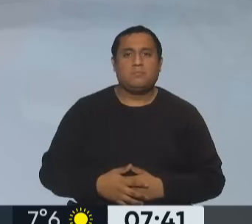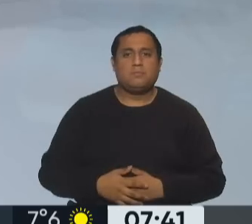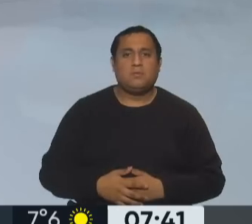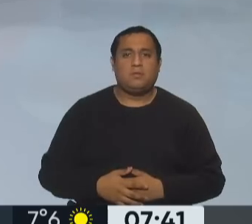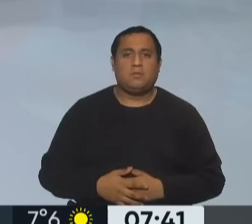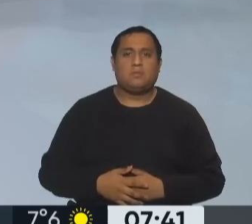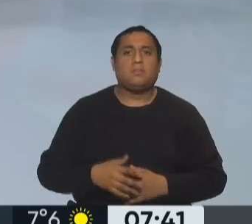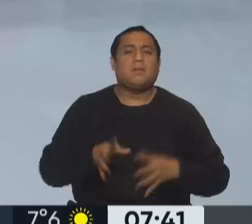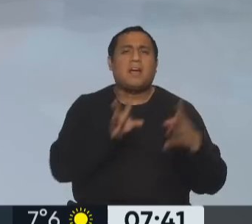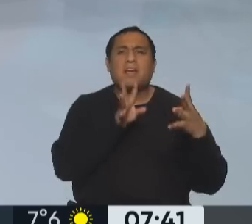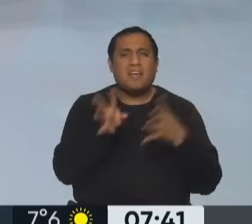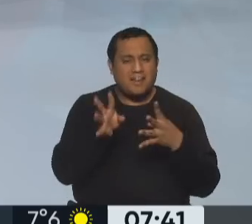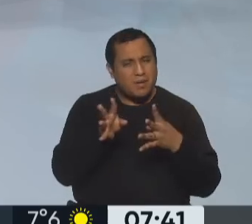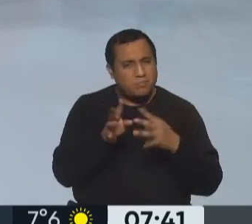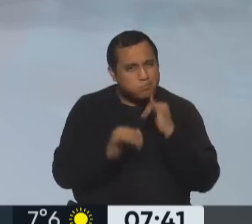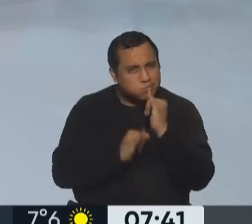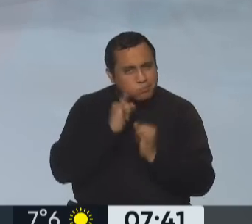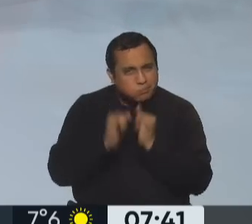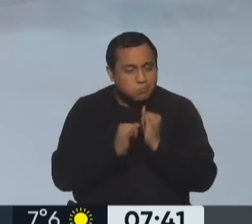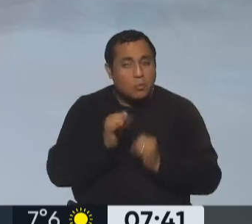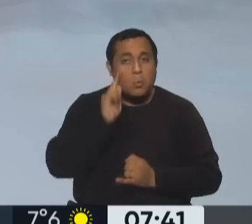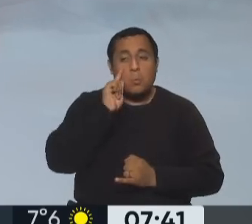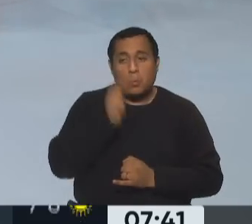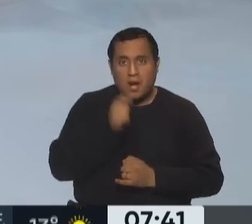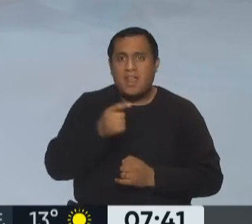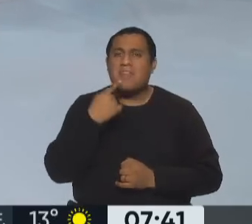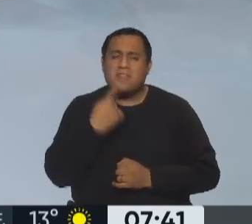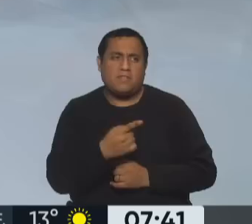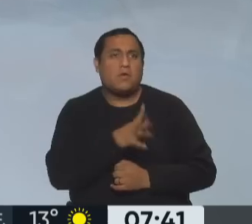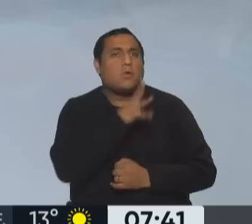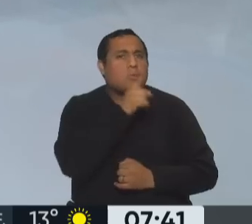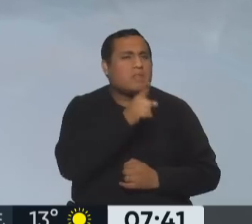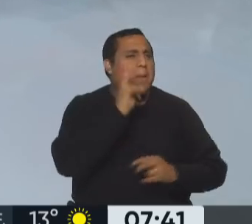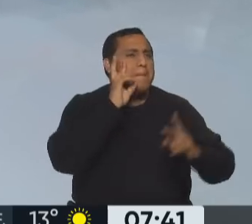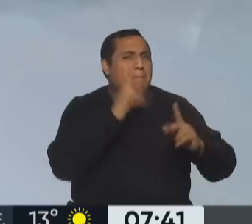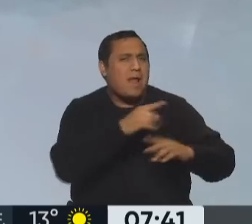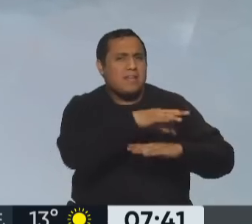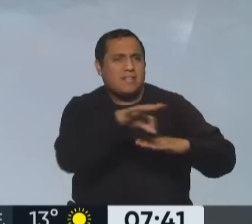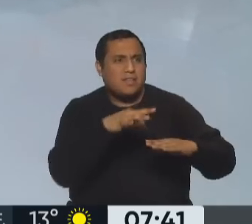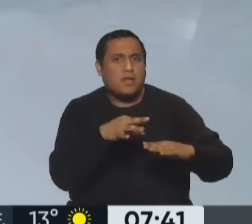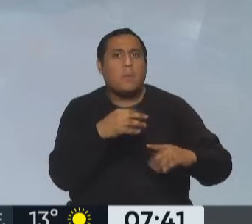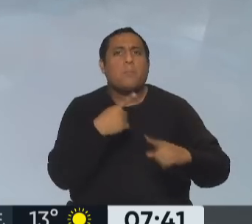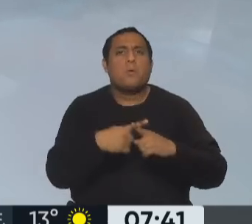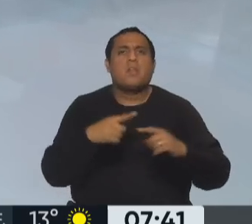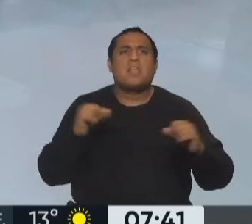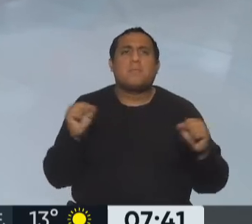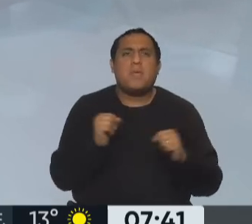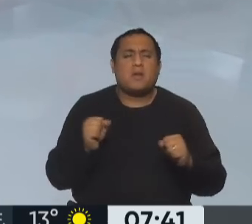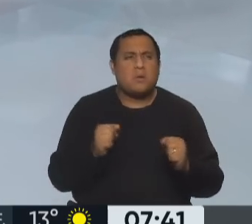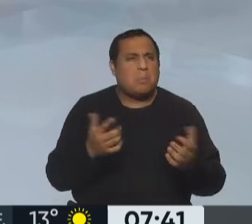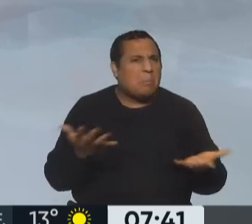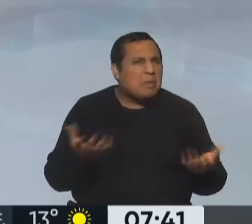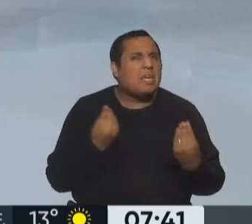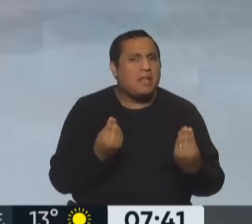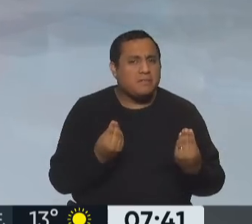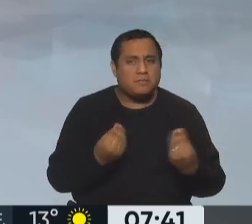Y hablamos de la guerra y de lo que está denunciando Ucrania como una estrategia de Rusia en el marco del invierno. ¿De qué se trata, Ale? Sí, así es.